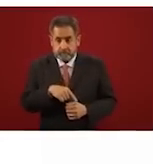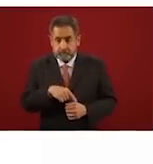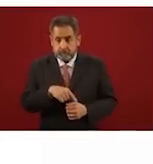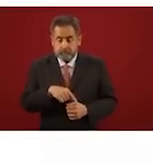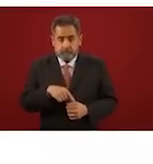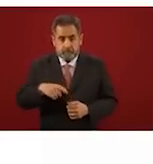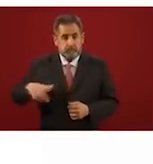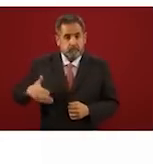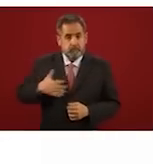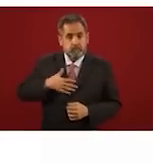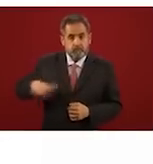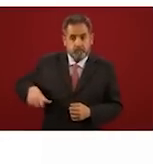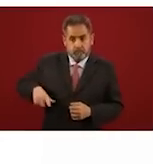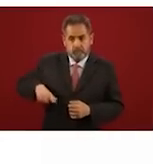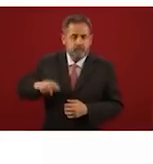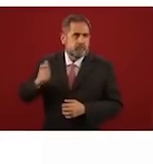18